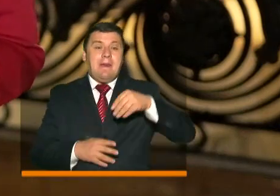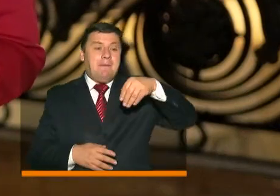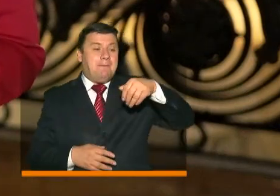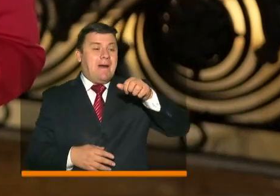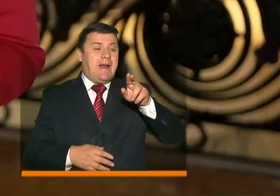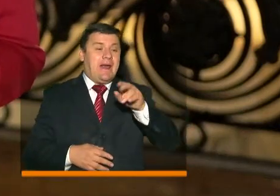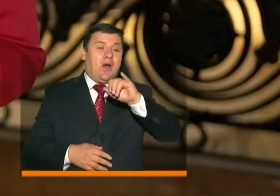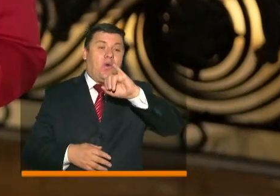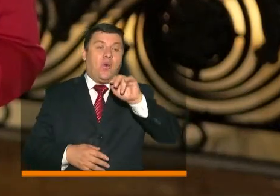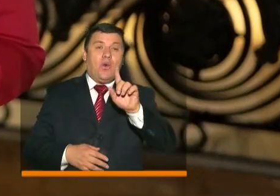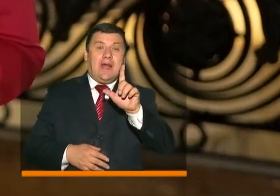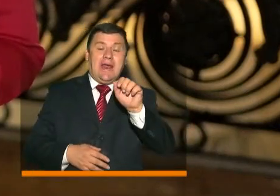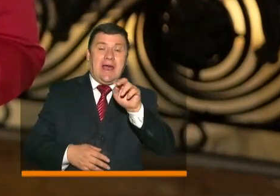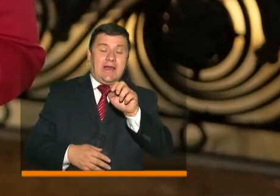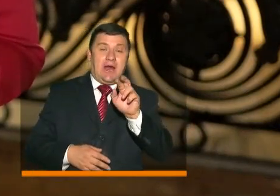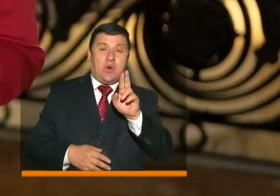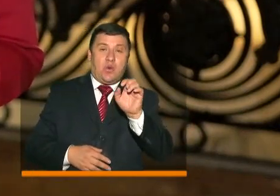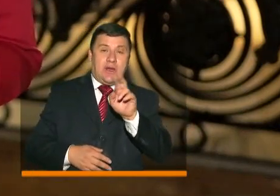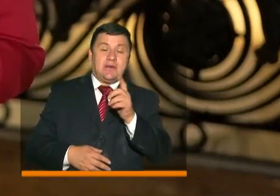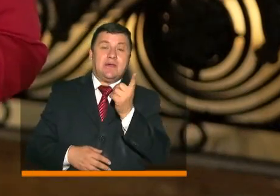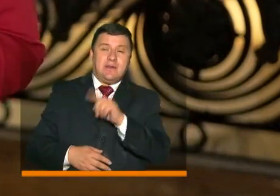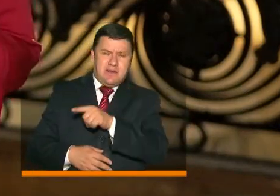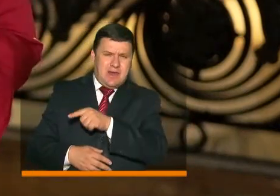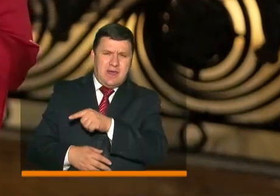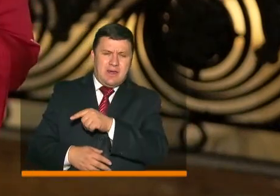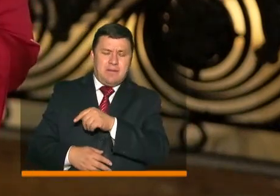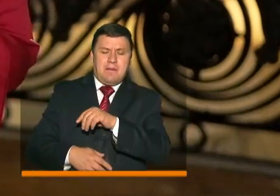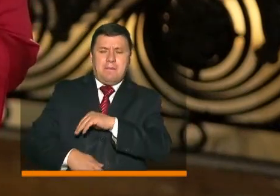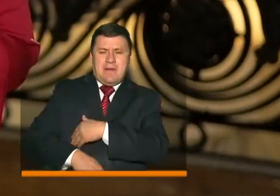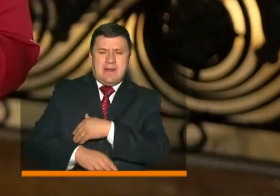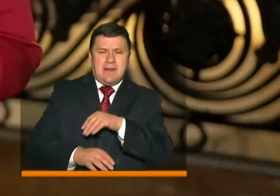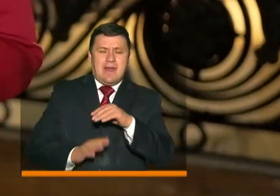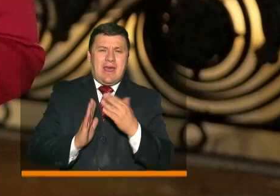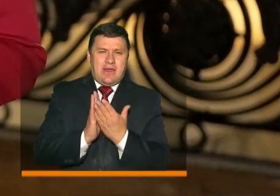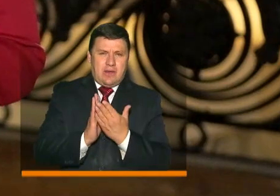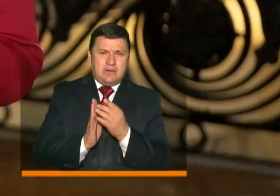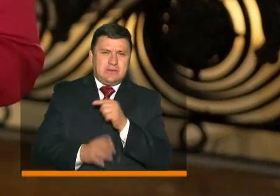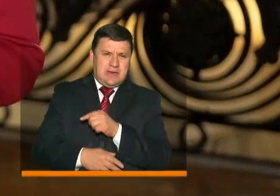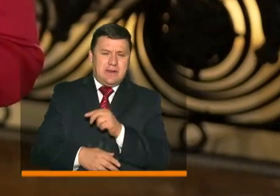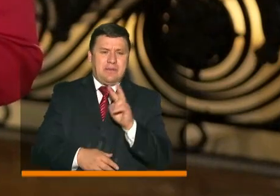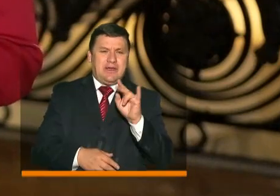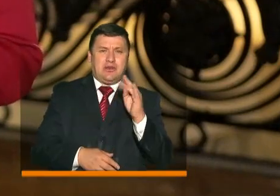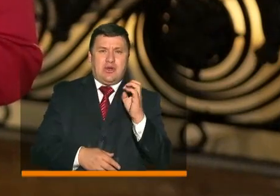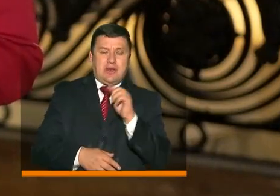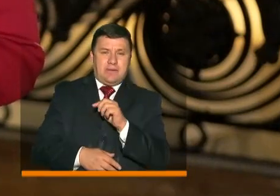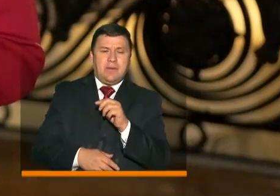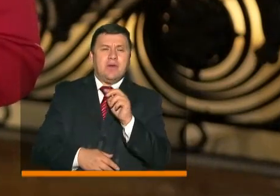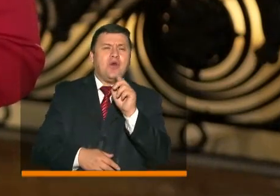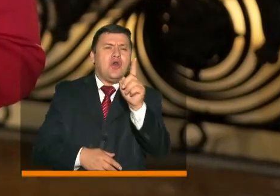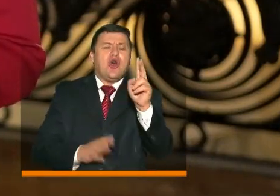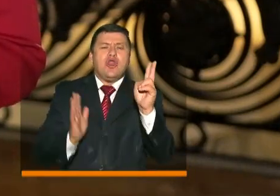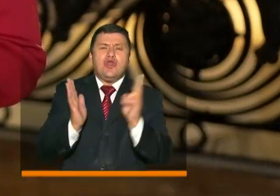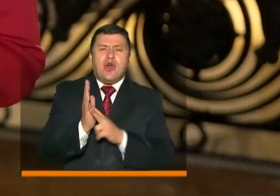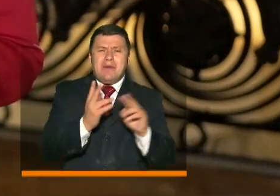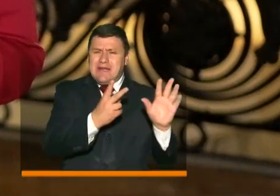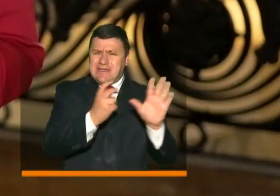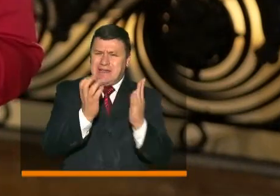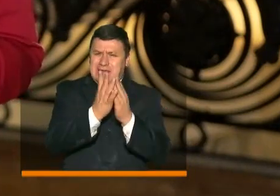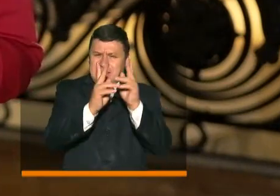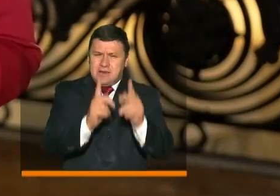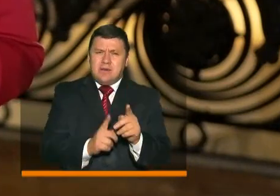Ruiz, y la ministra de Educación, María Victoria Angulo, se le hizo un reconocimiento a los 12.721 estudiantes